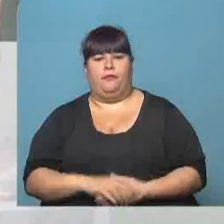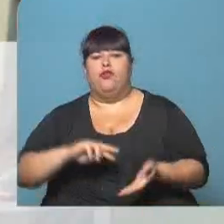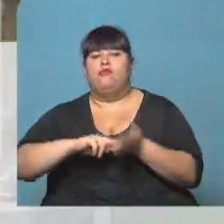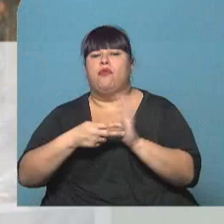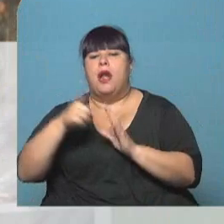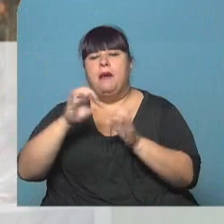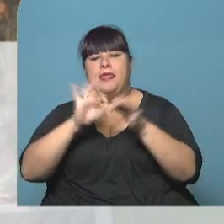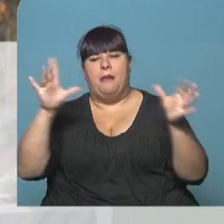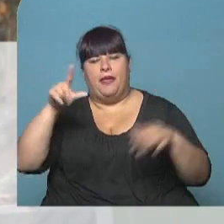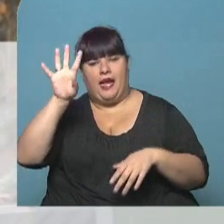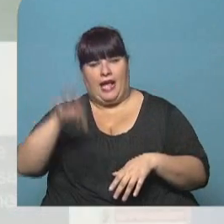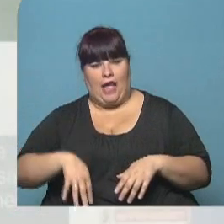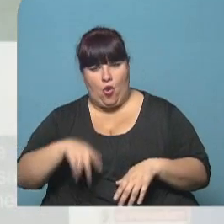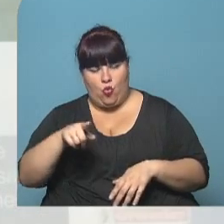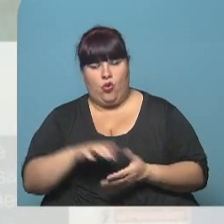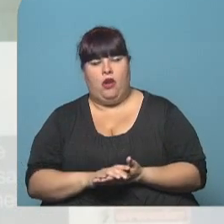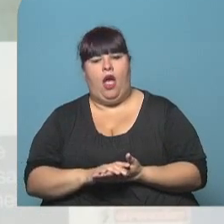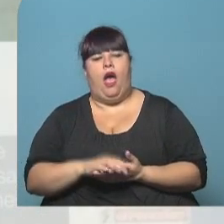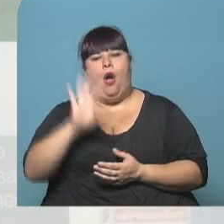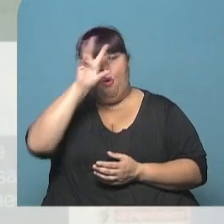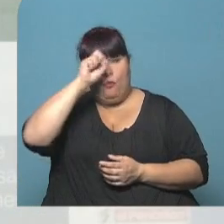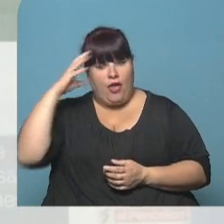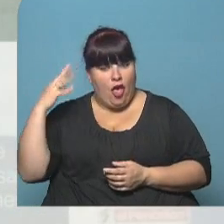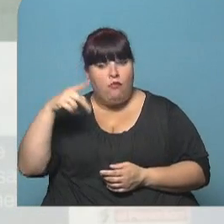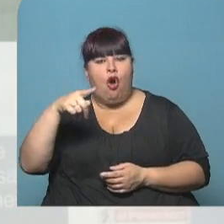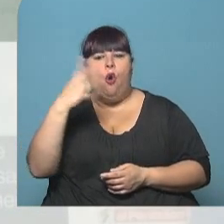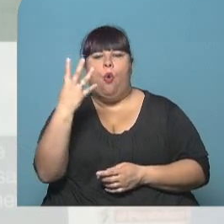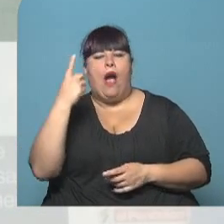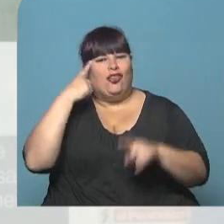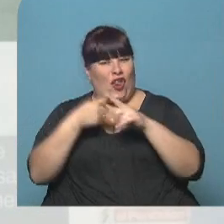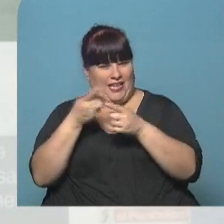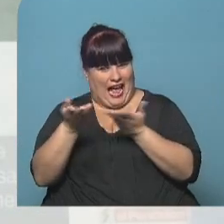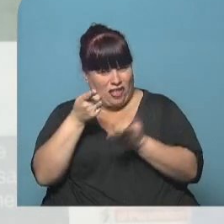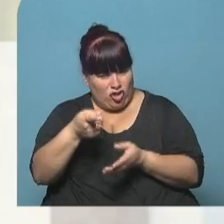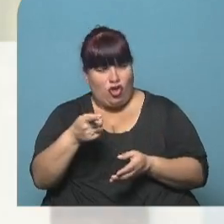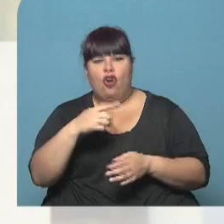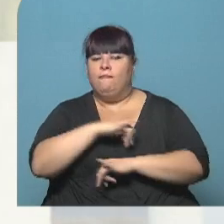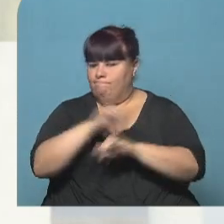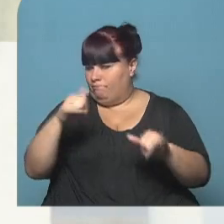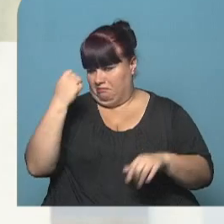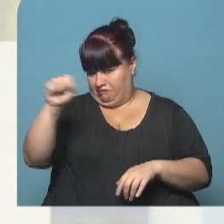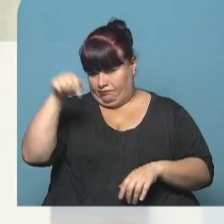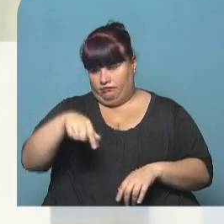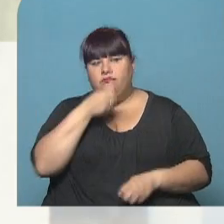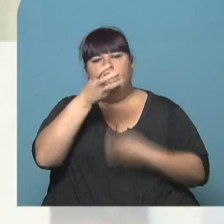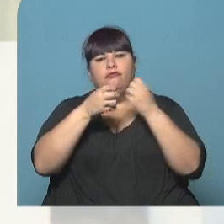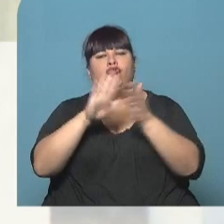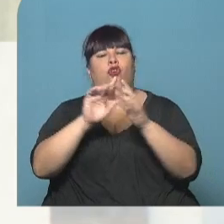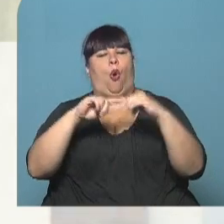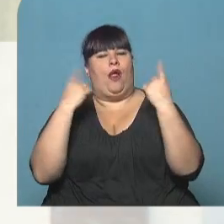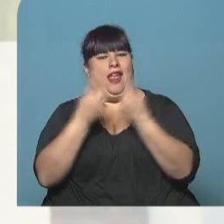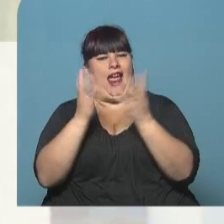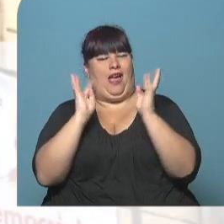Tensión por la independencia de Cataluña. Carles Puigdemont y 4 ex consejeros confirman que no irán a declarar a la